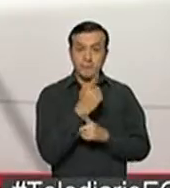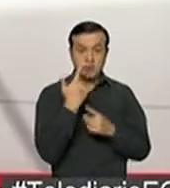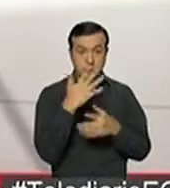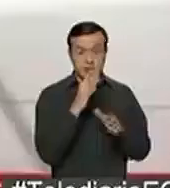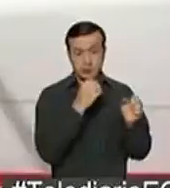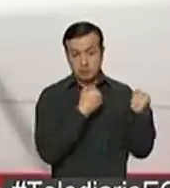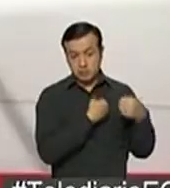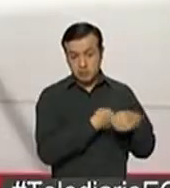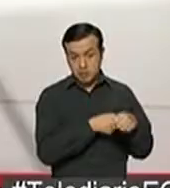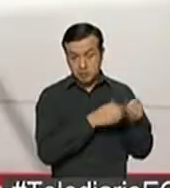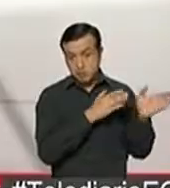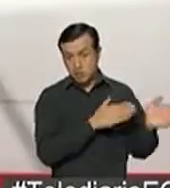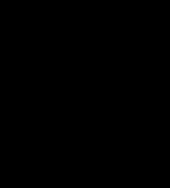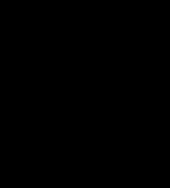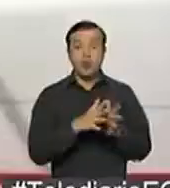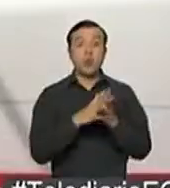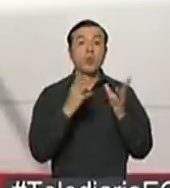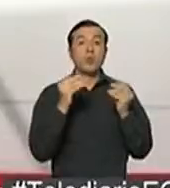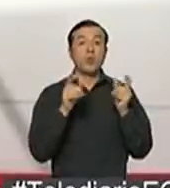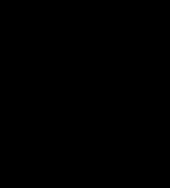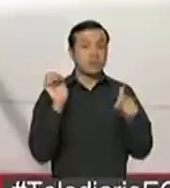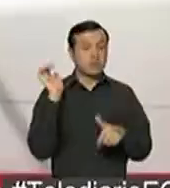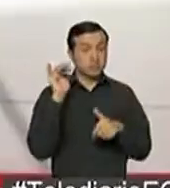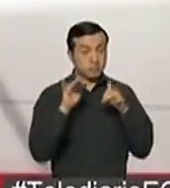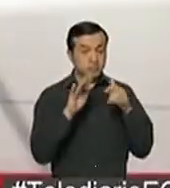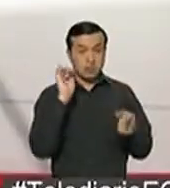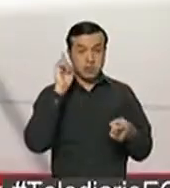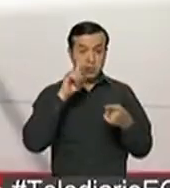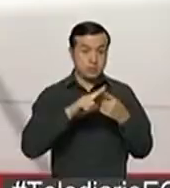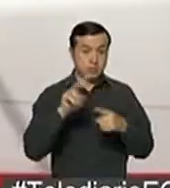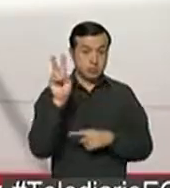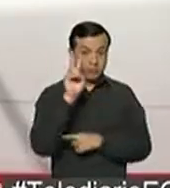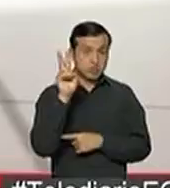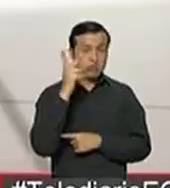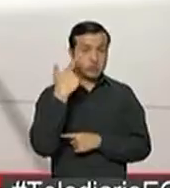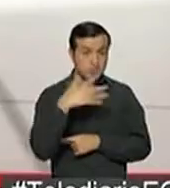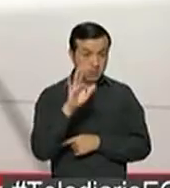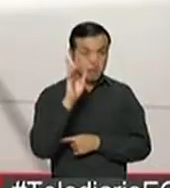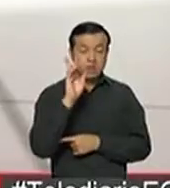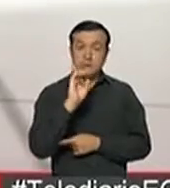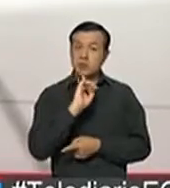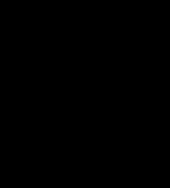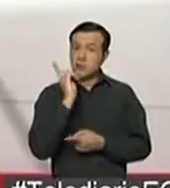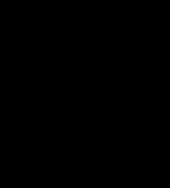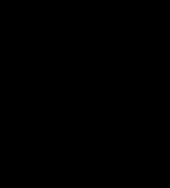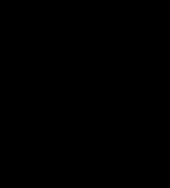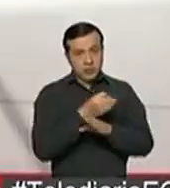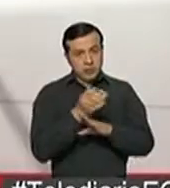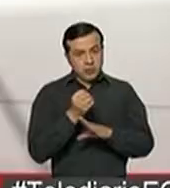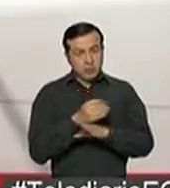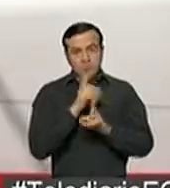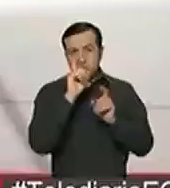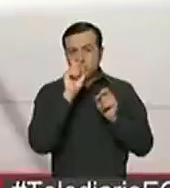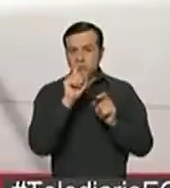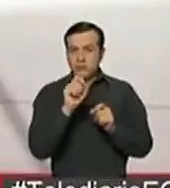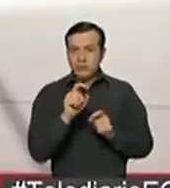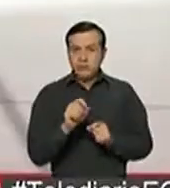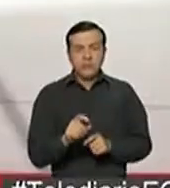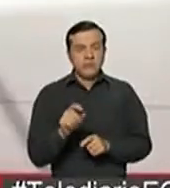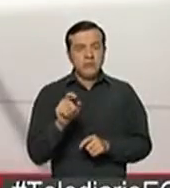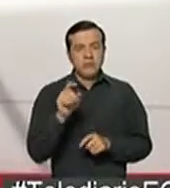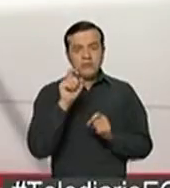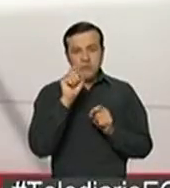talleres tuvieron amplia asistencia y además hasta el día viernes que recibíamos recomendaciones